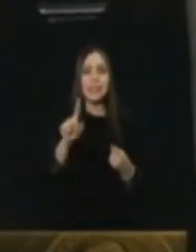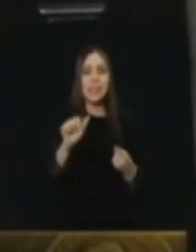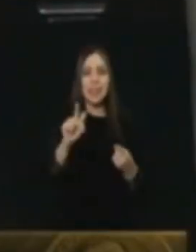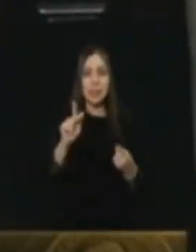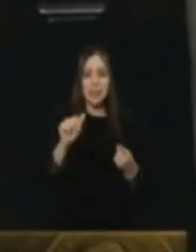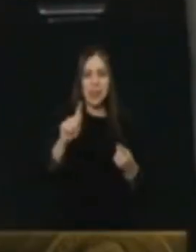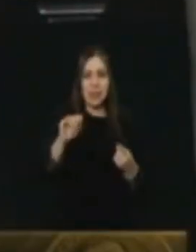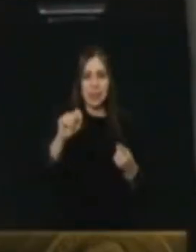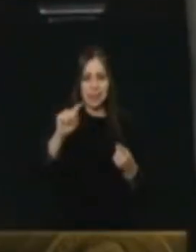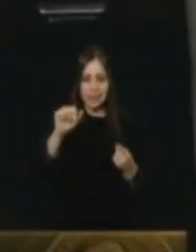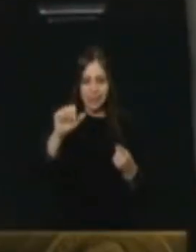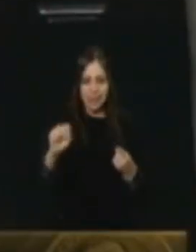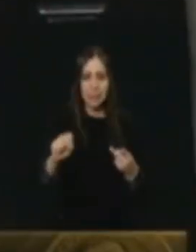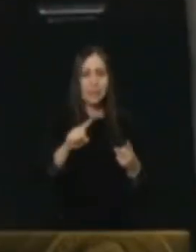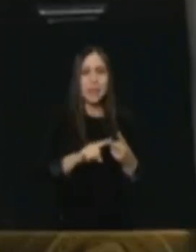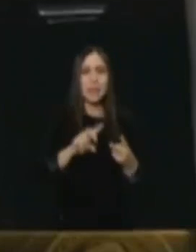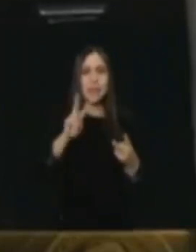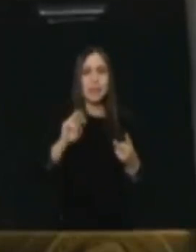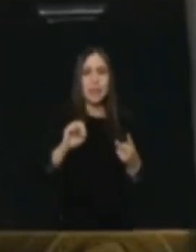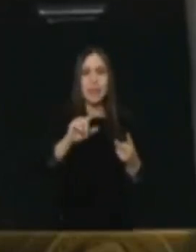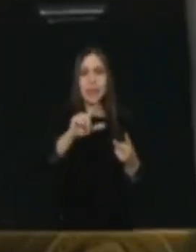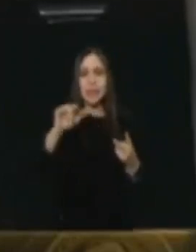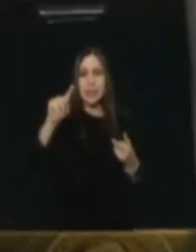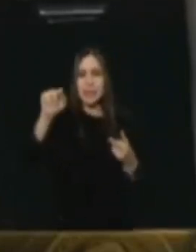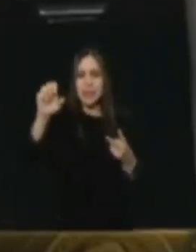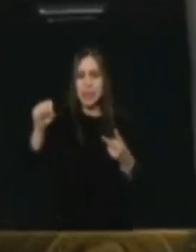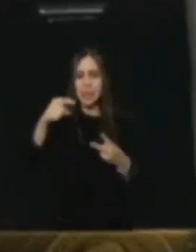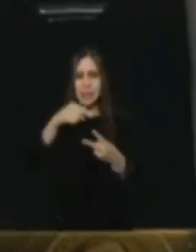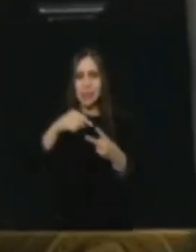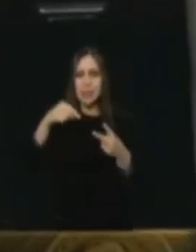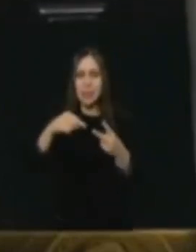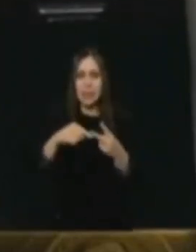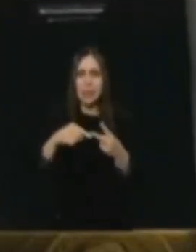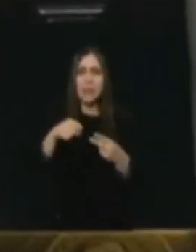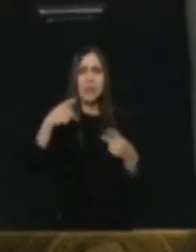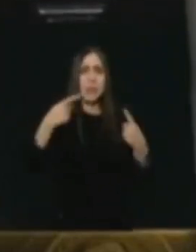villistas, recuperaron la tierra de varios